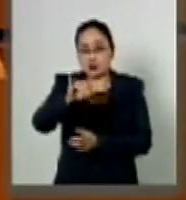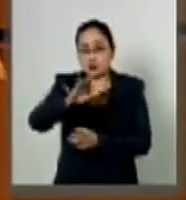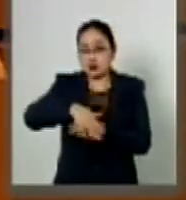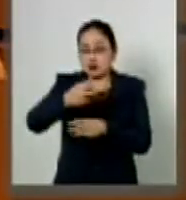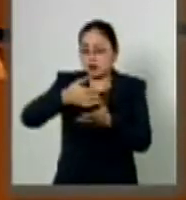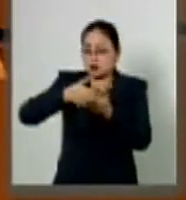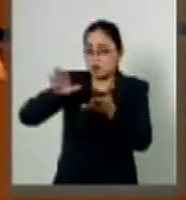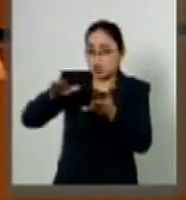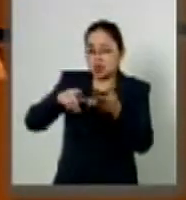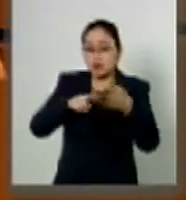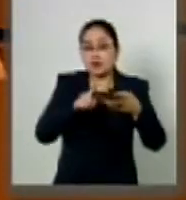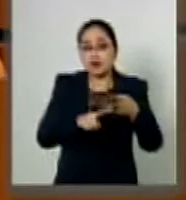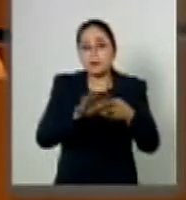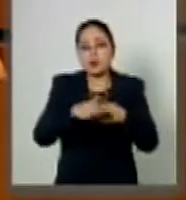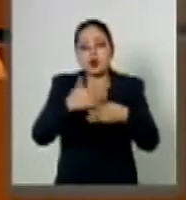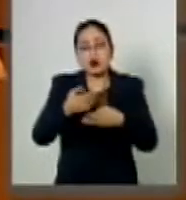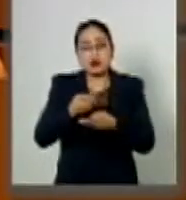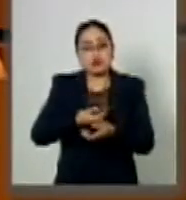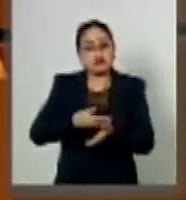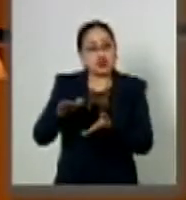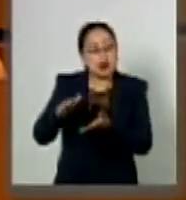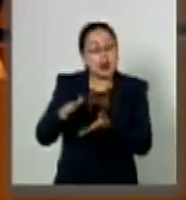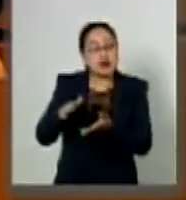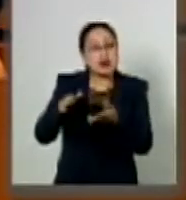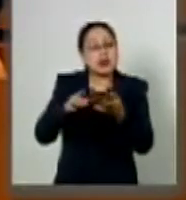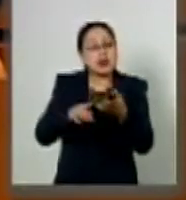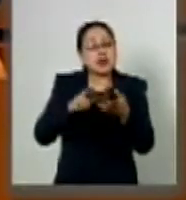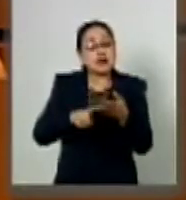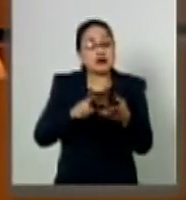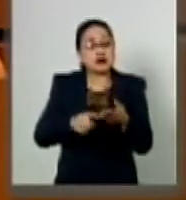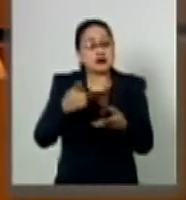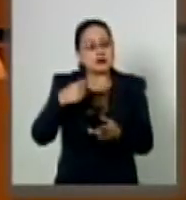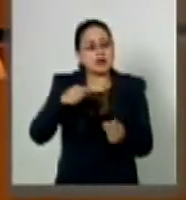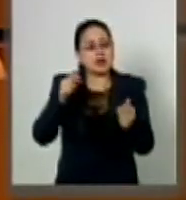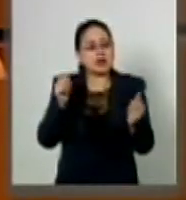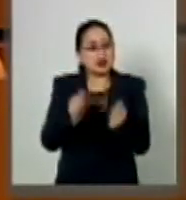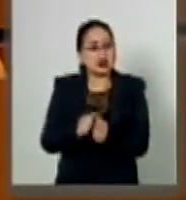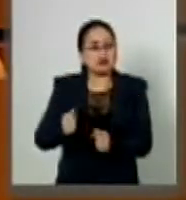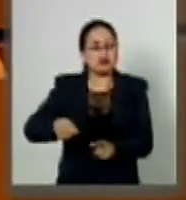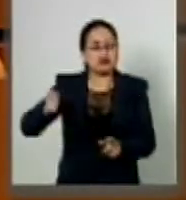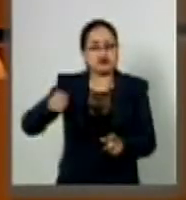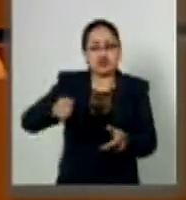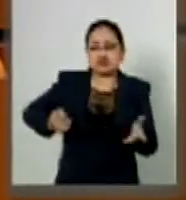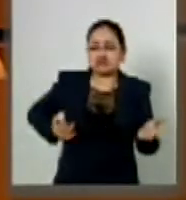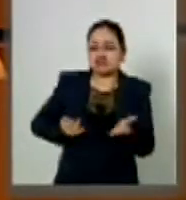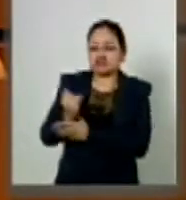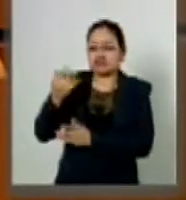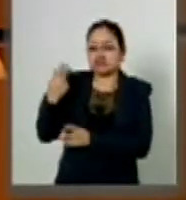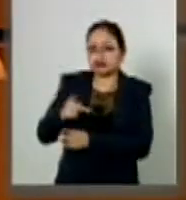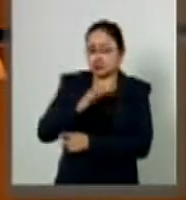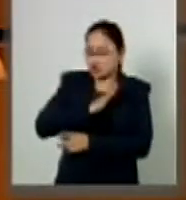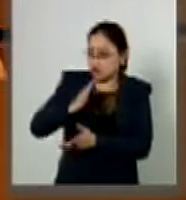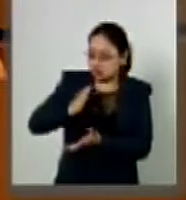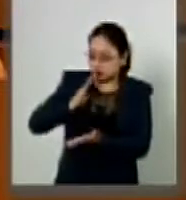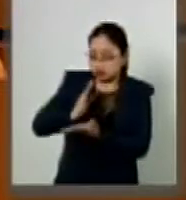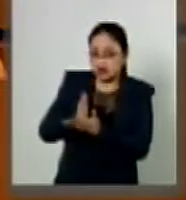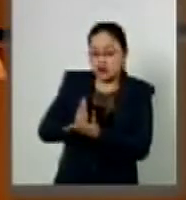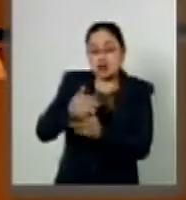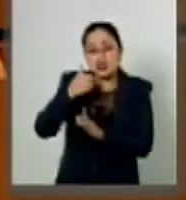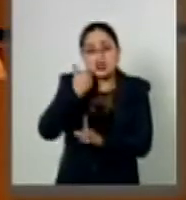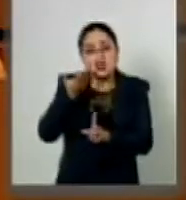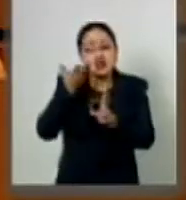Y entonces fue destituido y mediante un albazo legislativo que se pudo suspender,